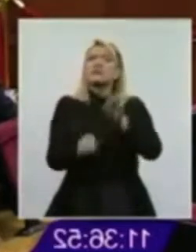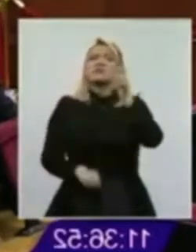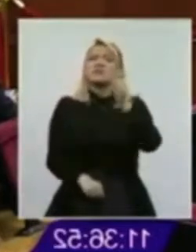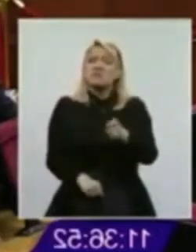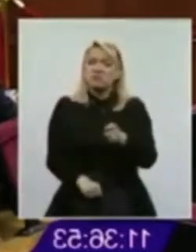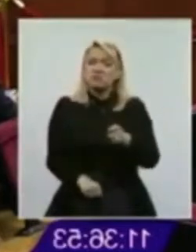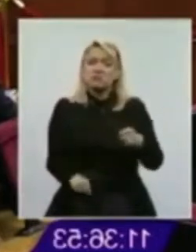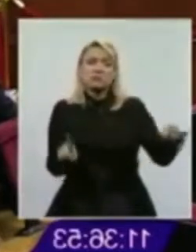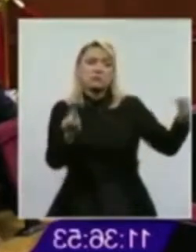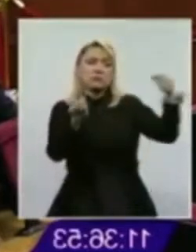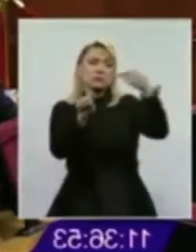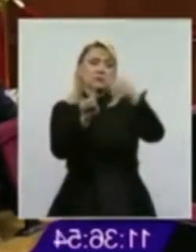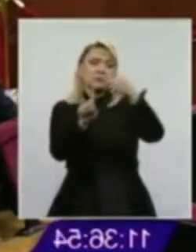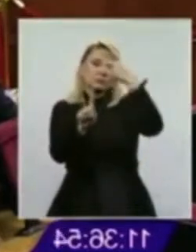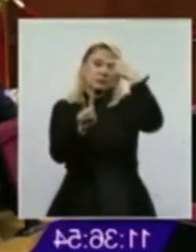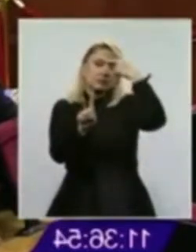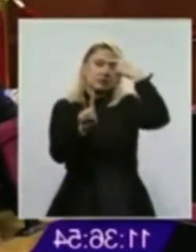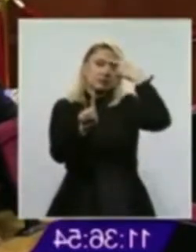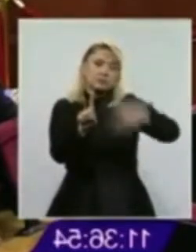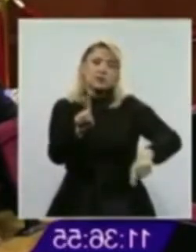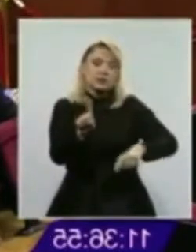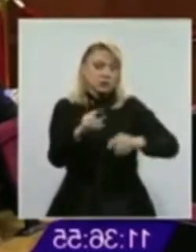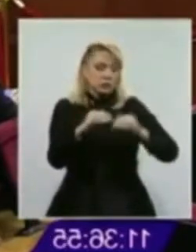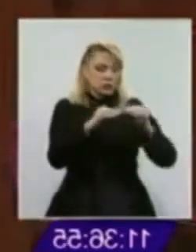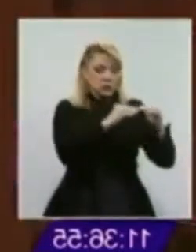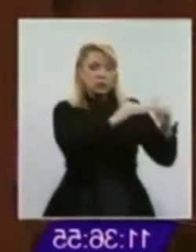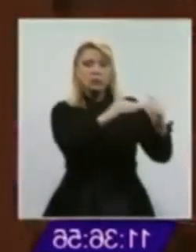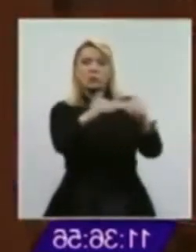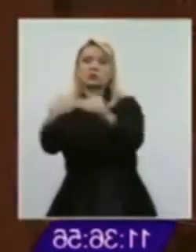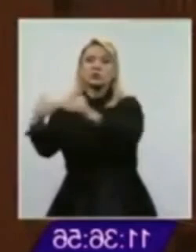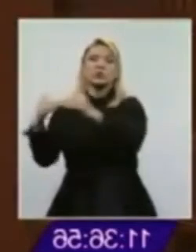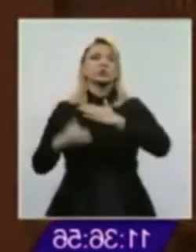al principio de deliberación democrática.